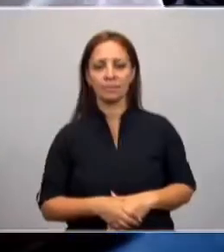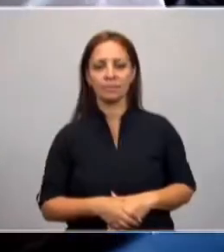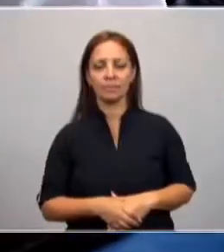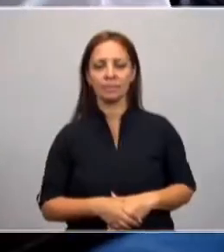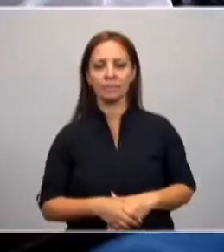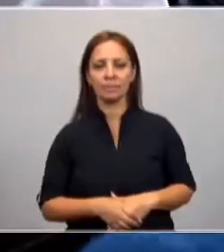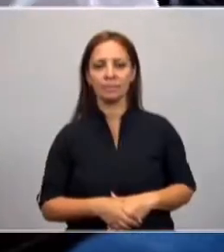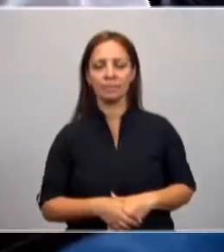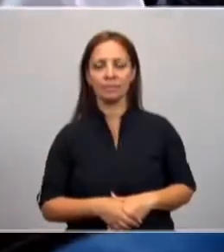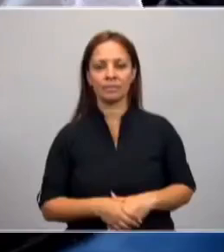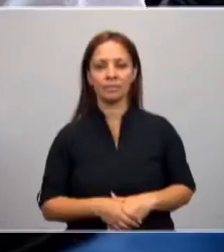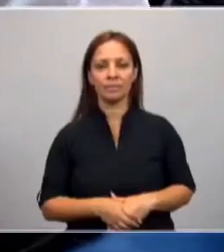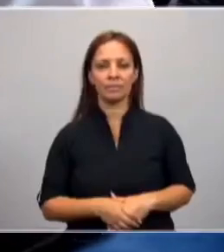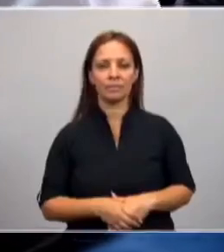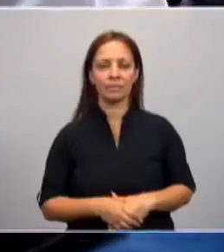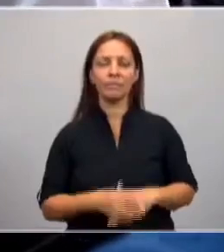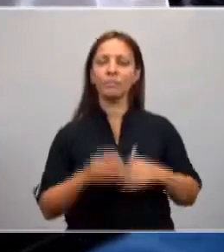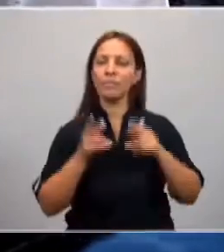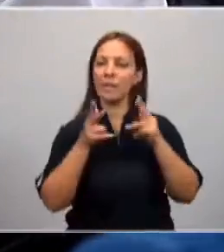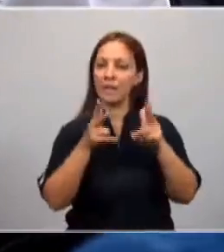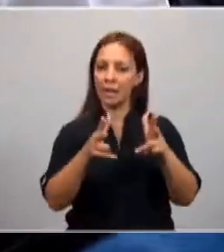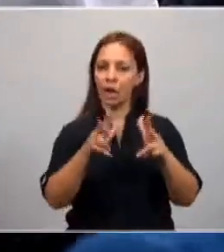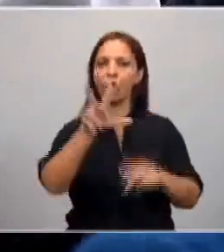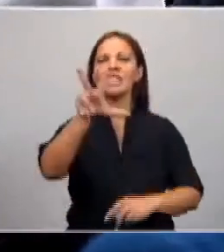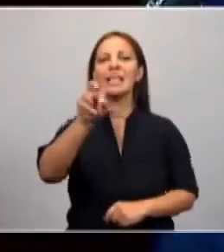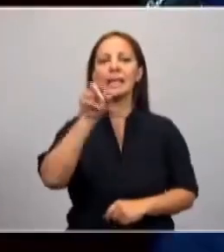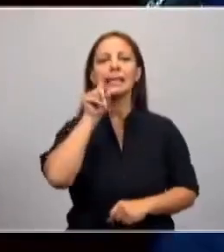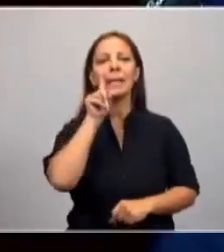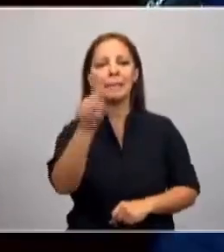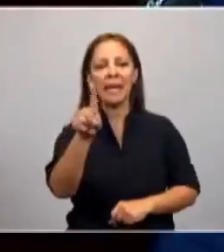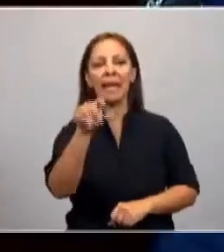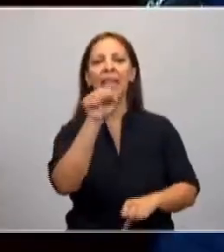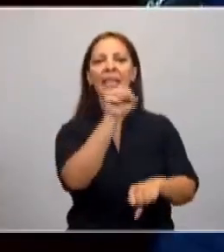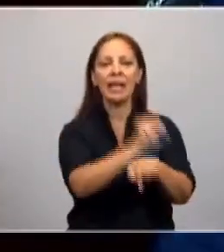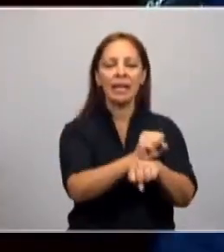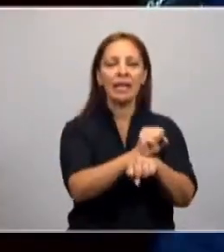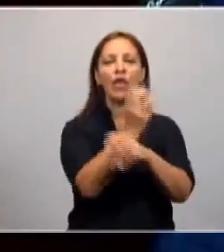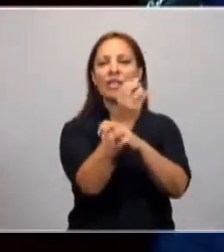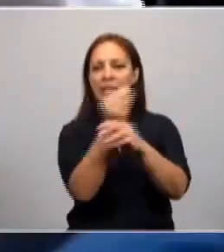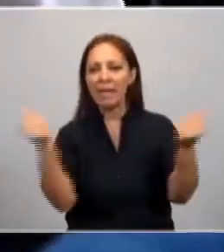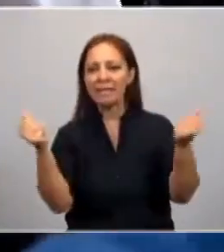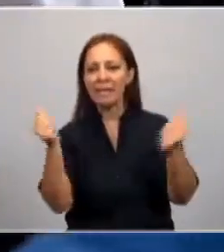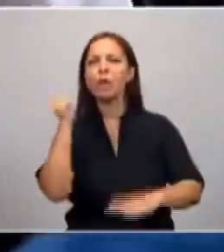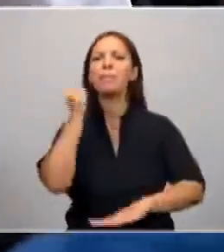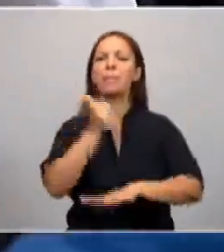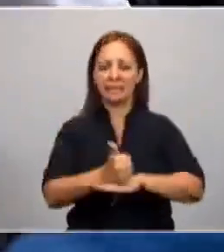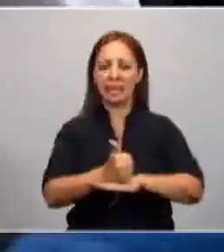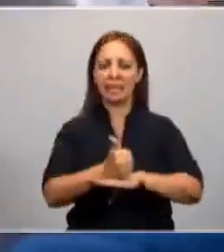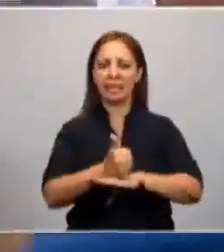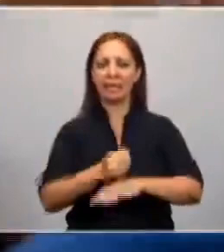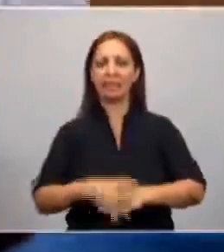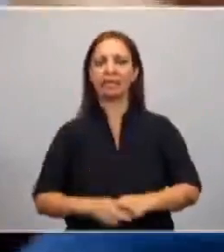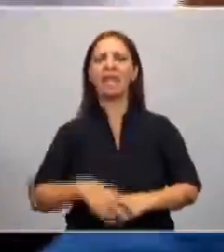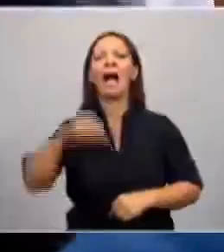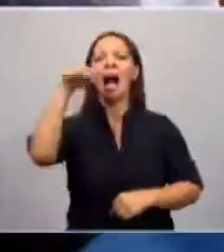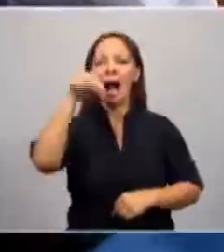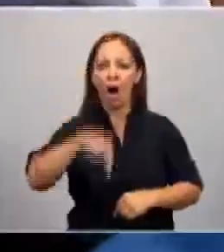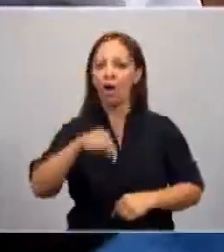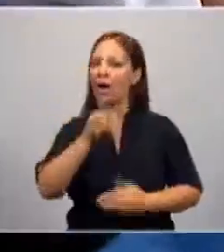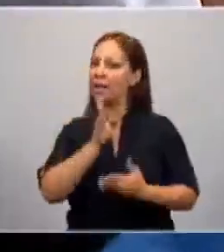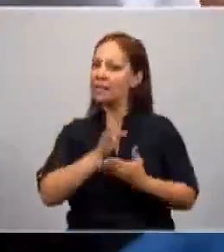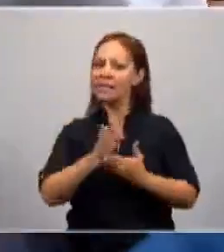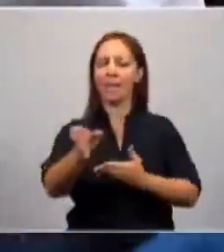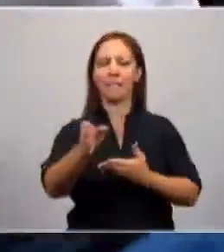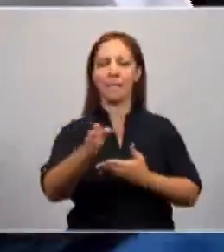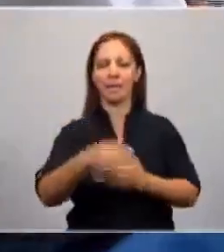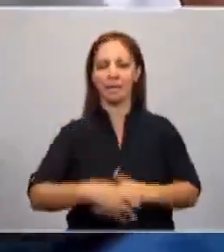Y digo, 30.000 detenidos desaparecidos presentes. Ahora,